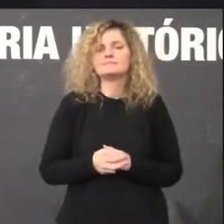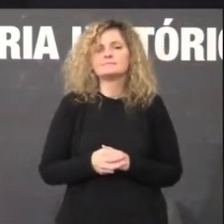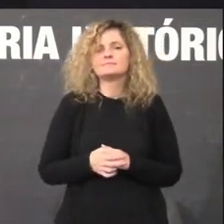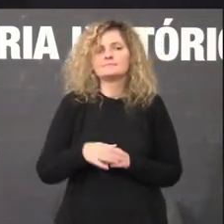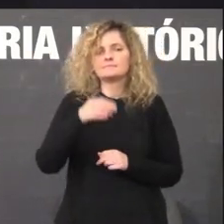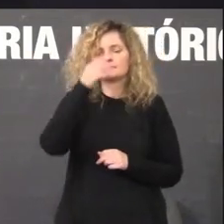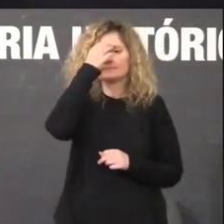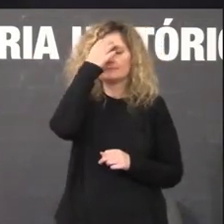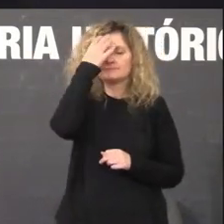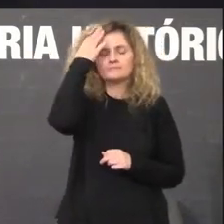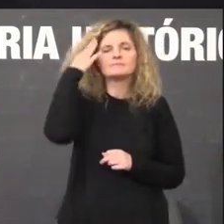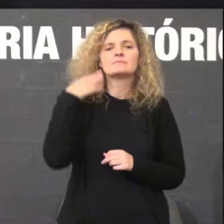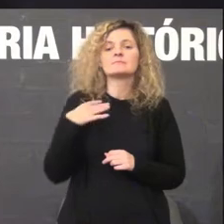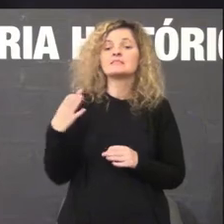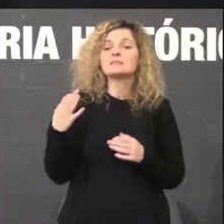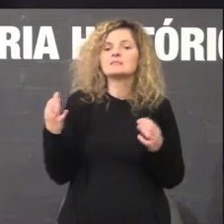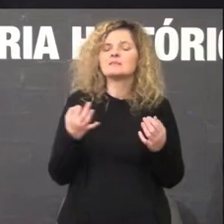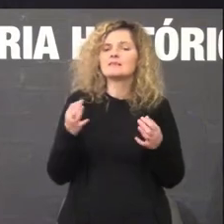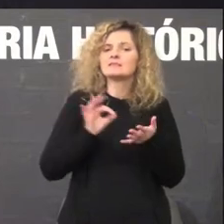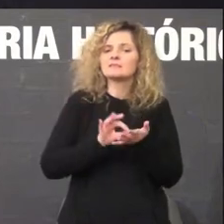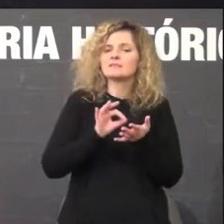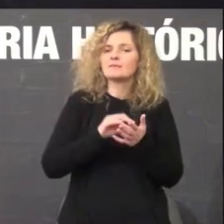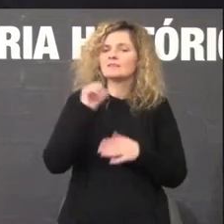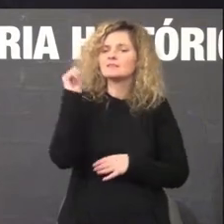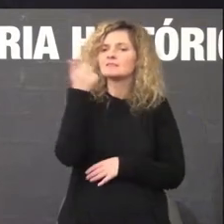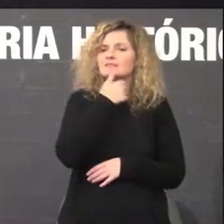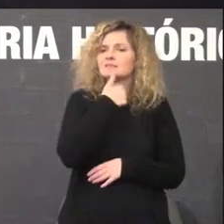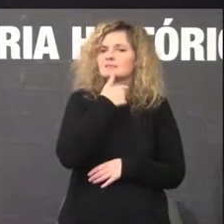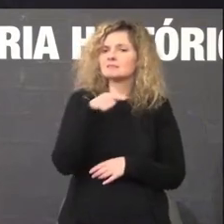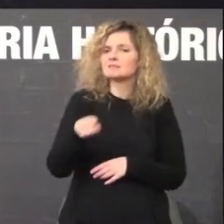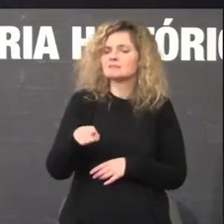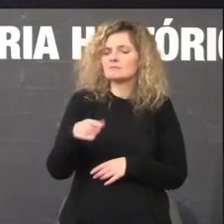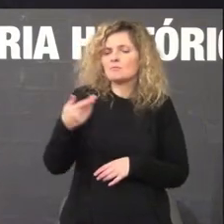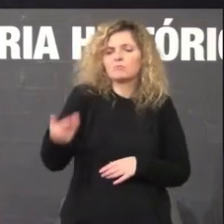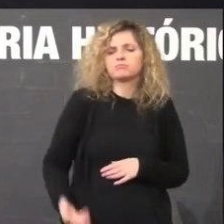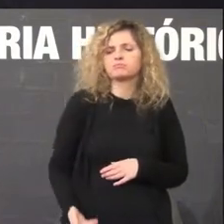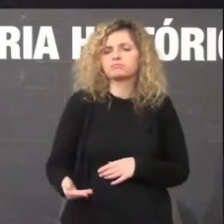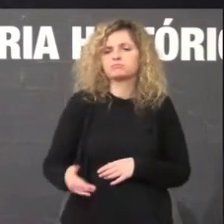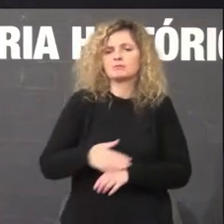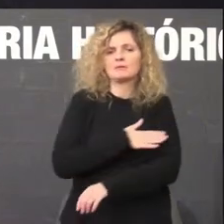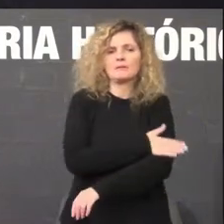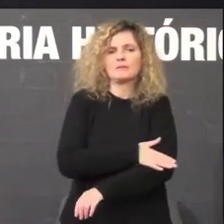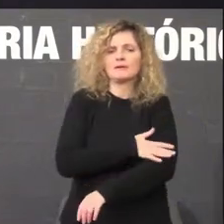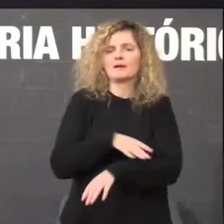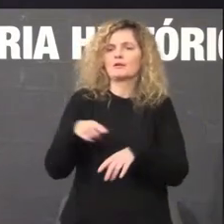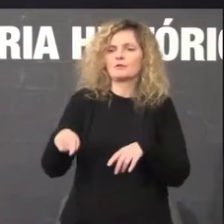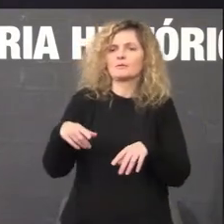que el servicio secreto es trascendental para un gobernante.